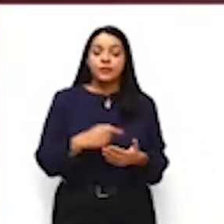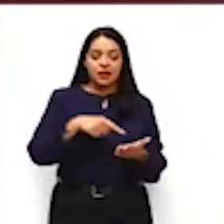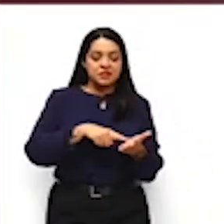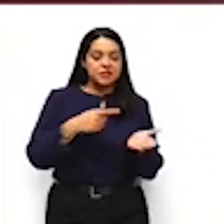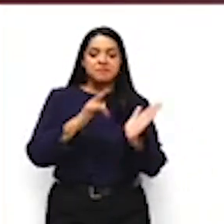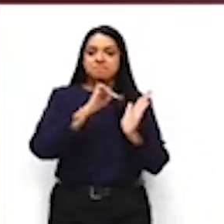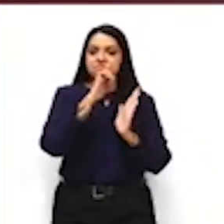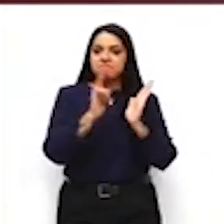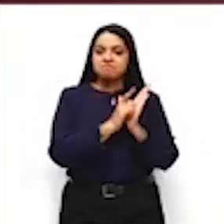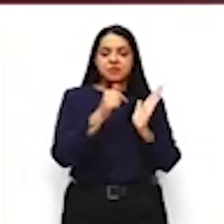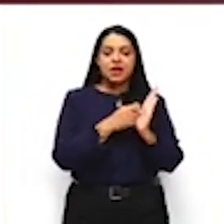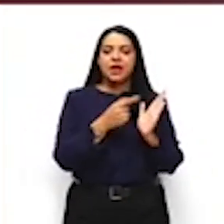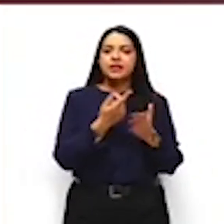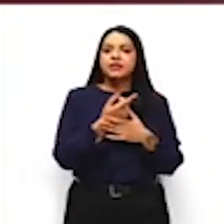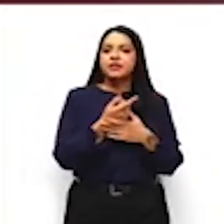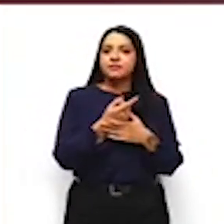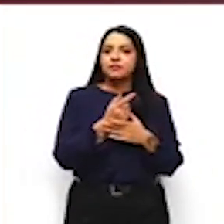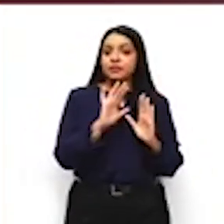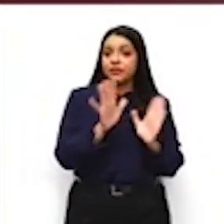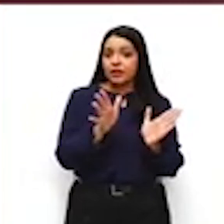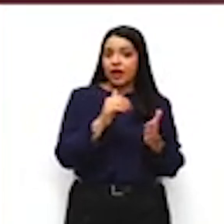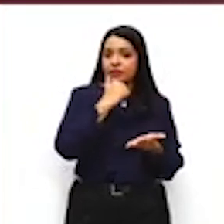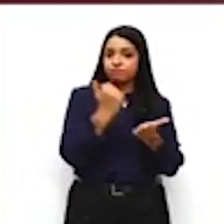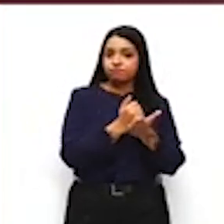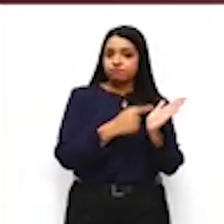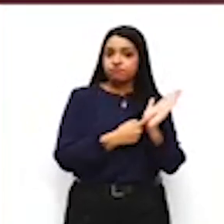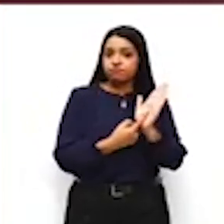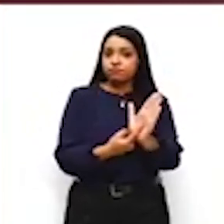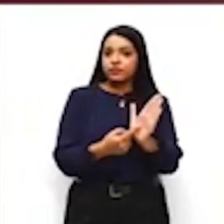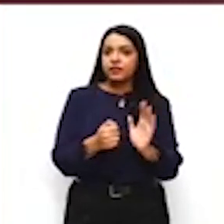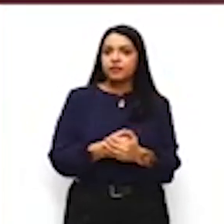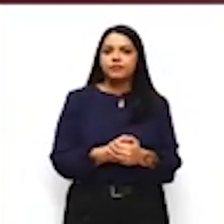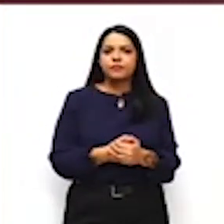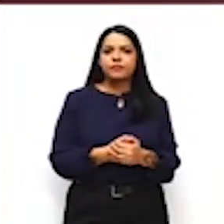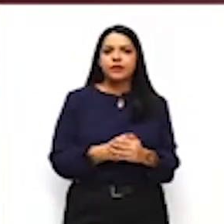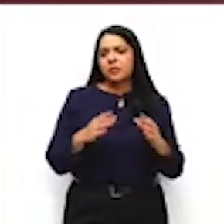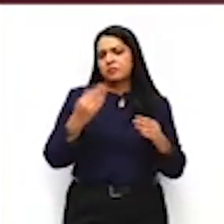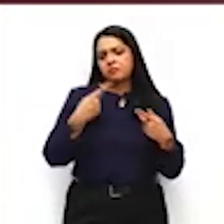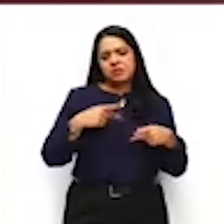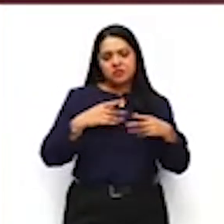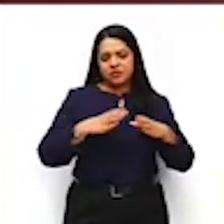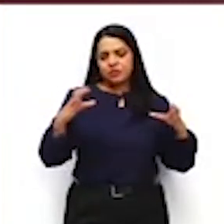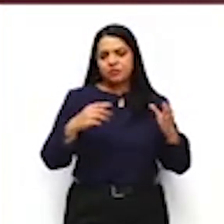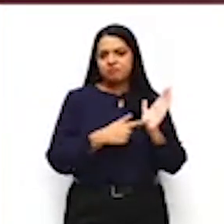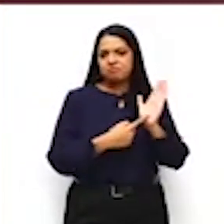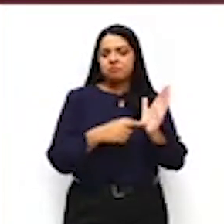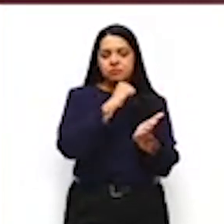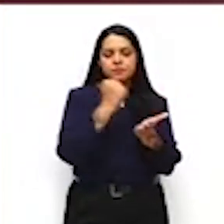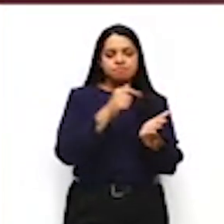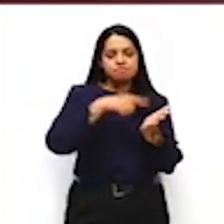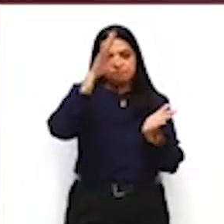reforma constitucional, aunque la haya aprobado una enorme mayoría